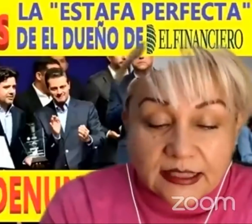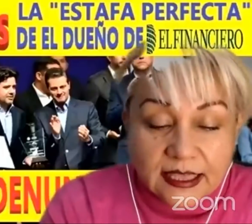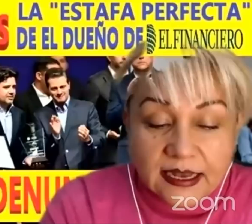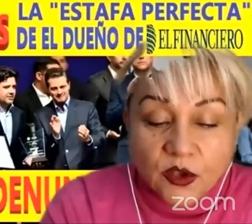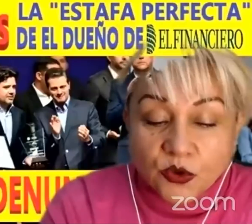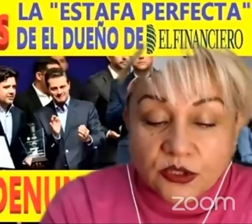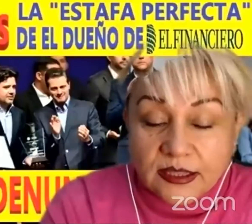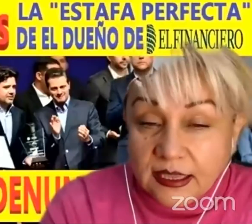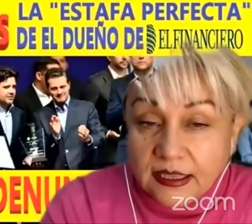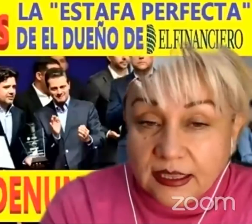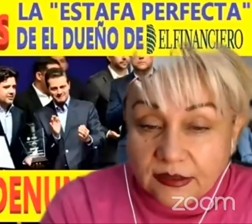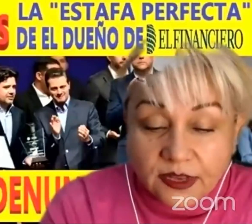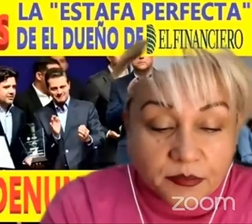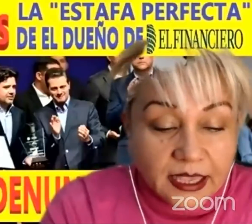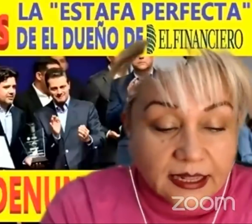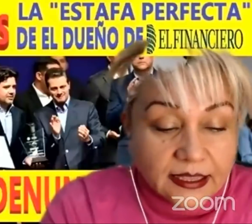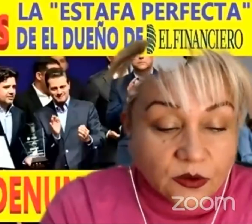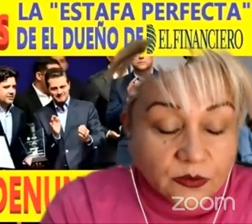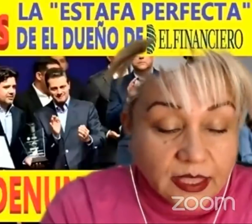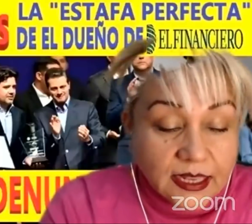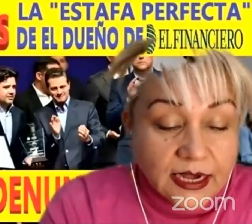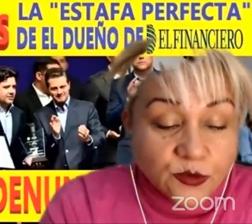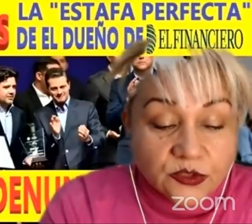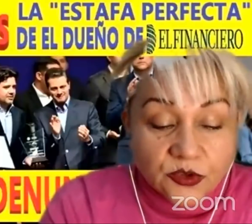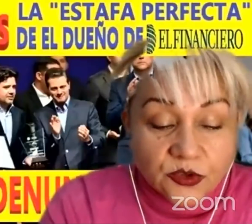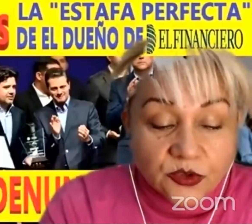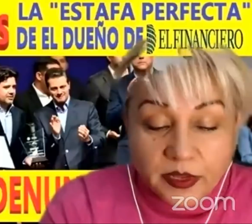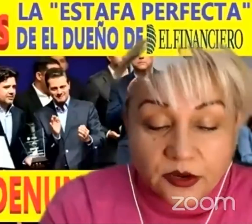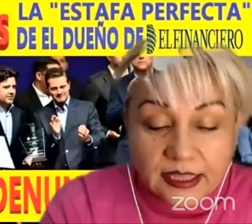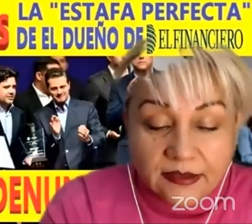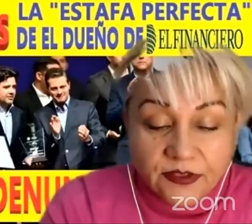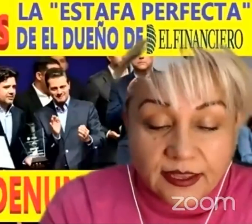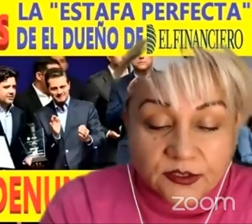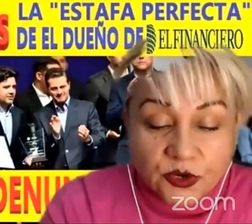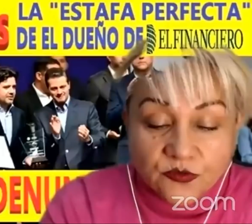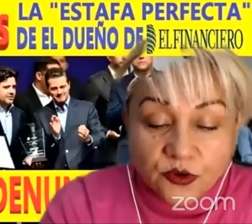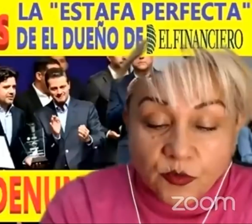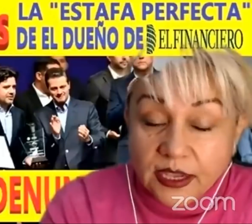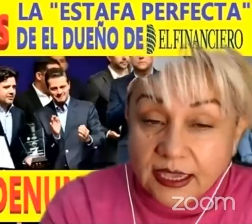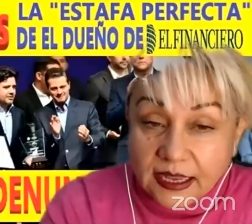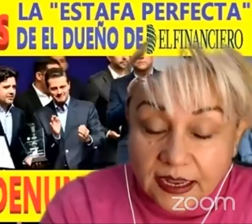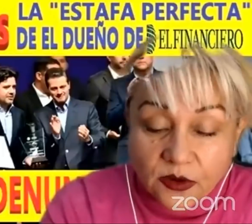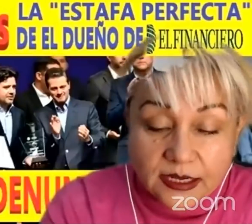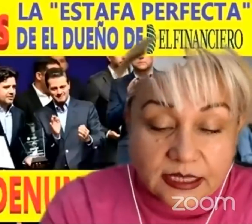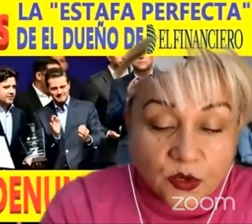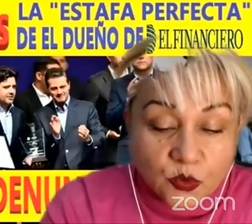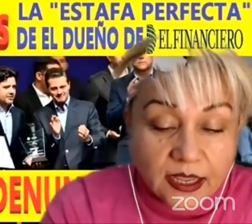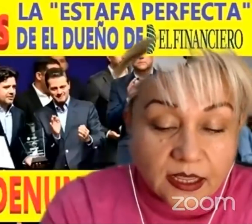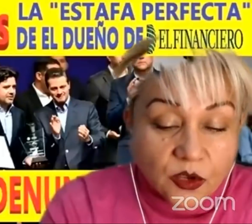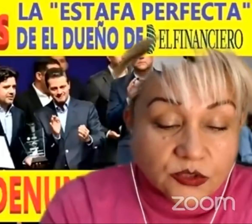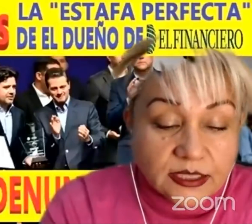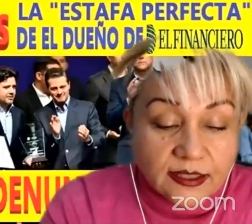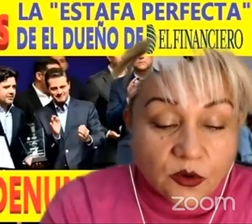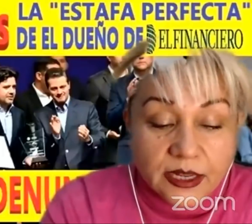días de Felipe Calderón. La Auditoría Superior de la Federación informó que Genaro García